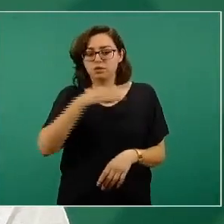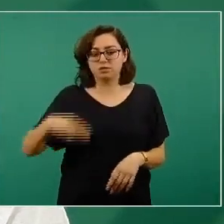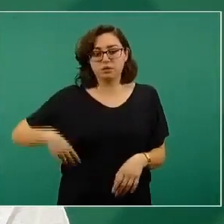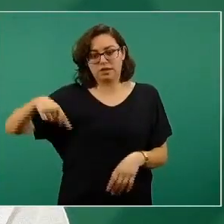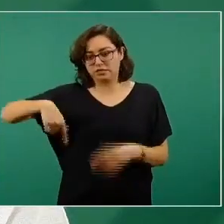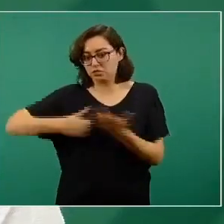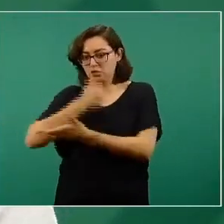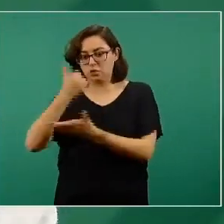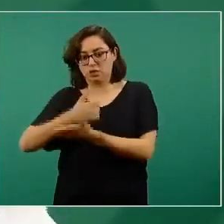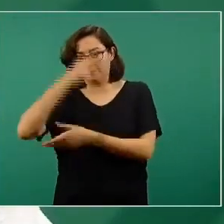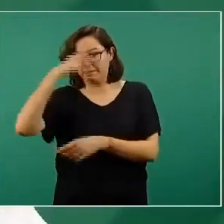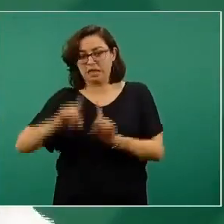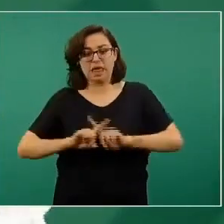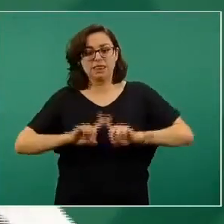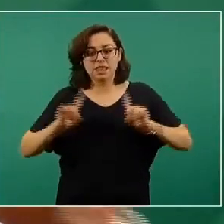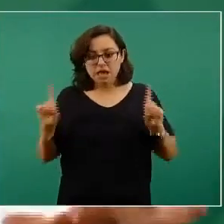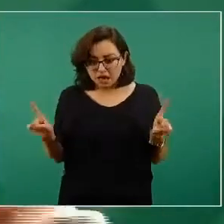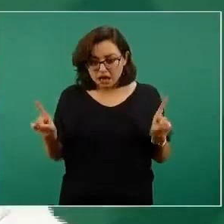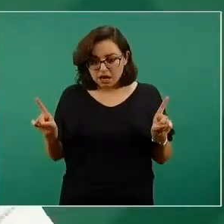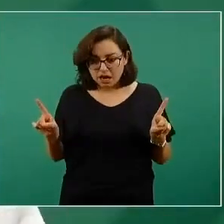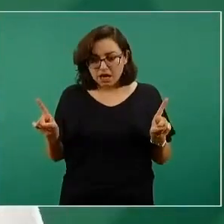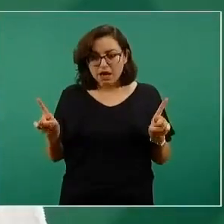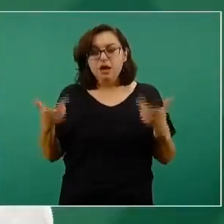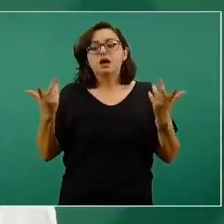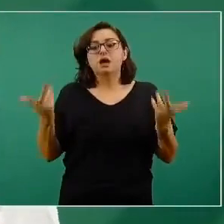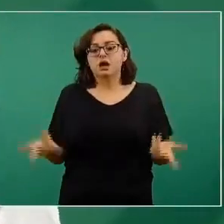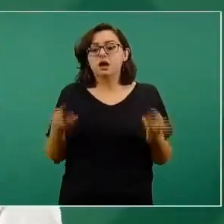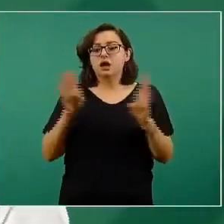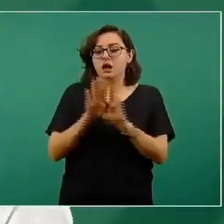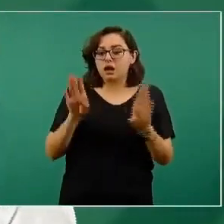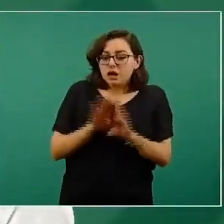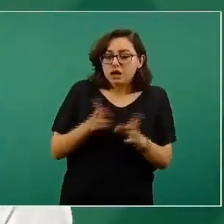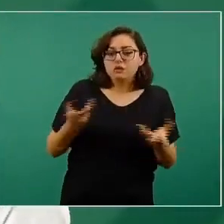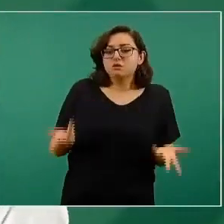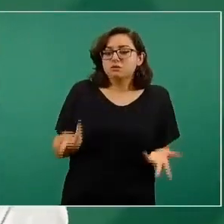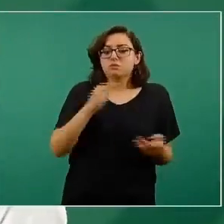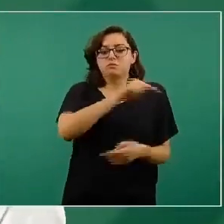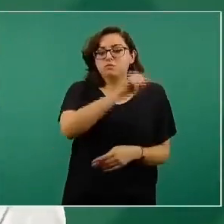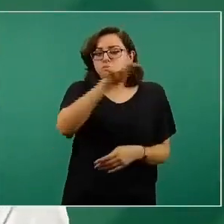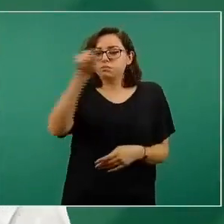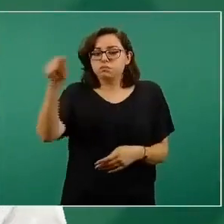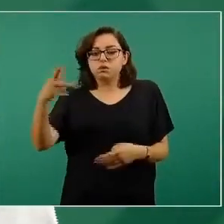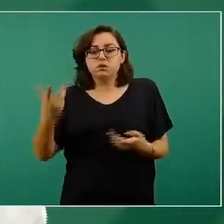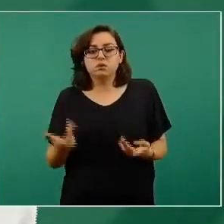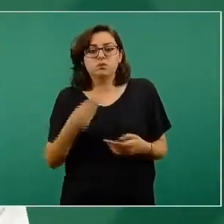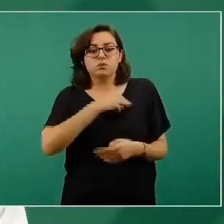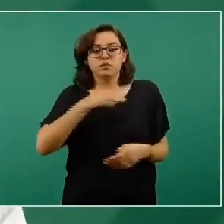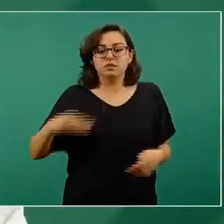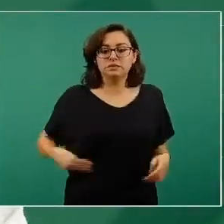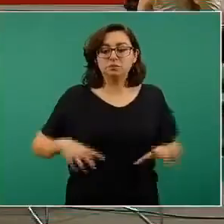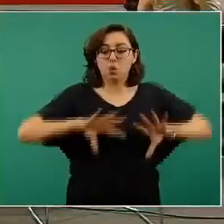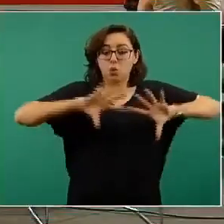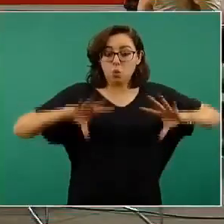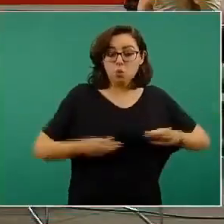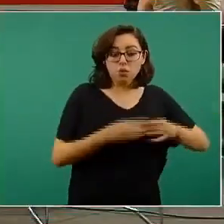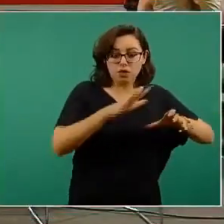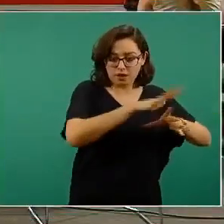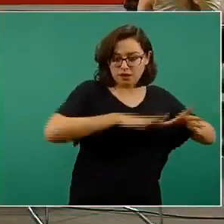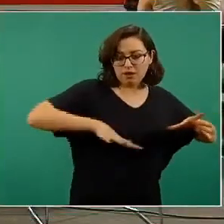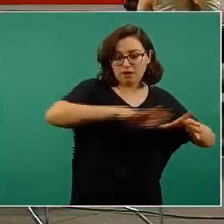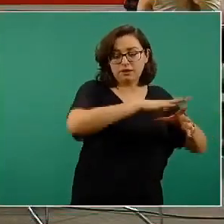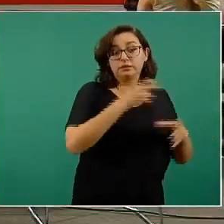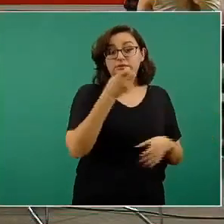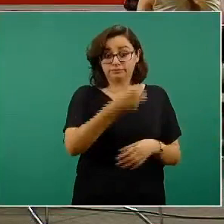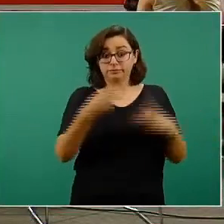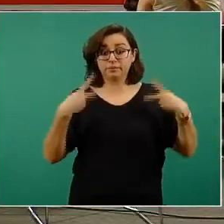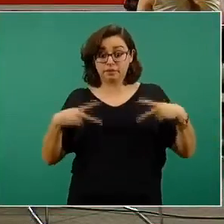situaciones hay varios municipios para una jurisdicción. La pregunta que me hacían es, ¿ese personal también debe